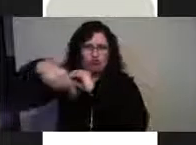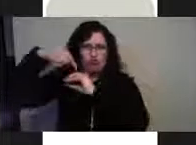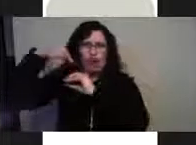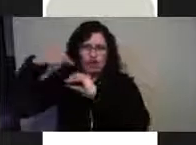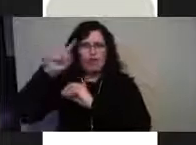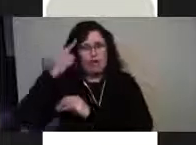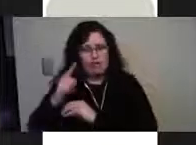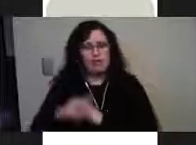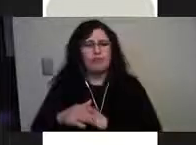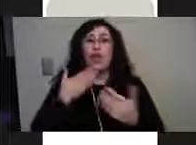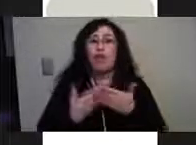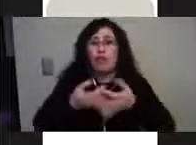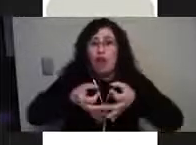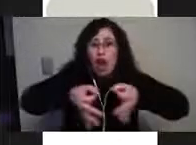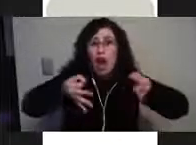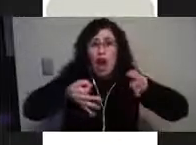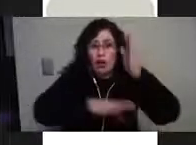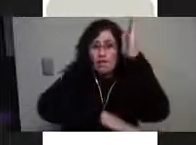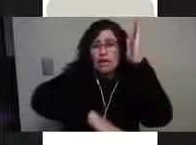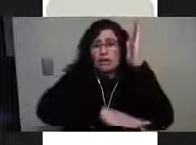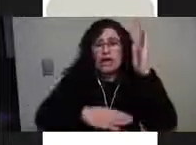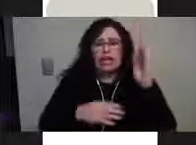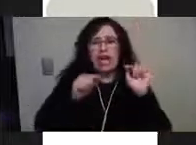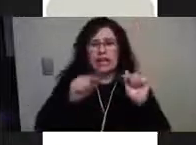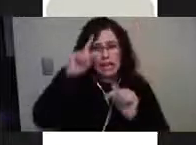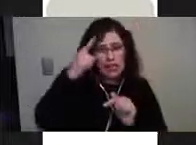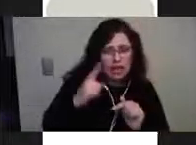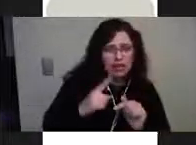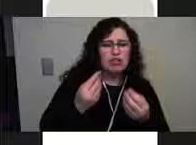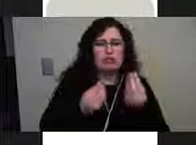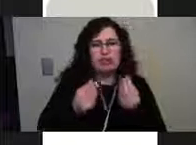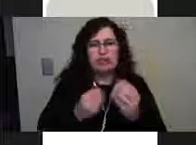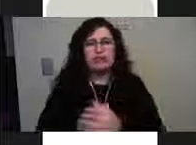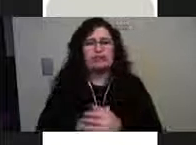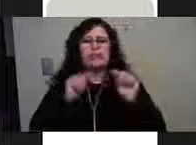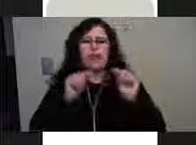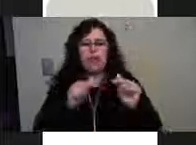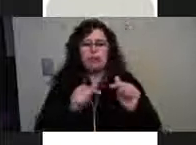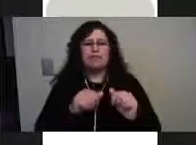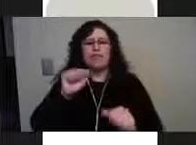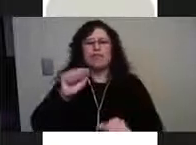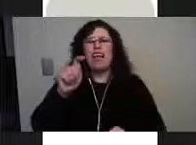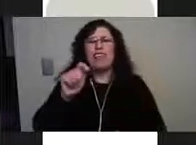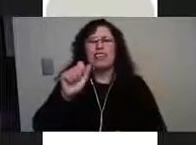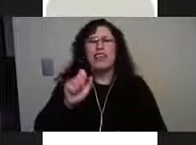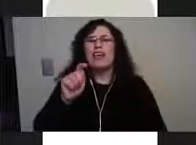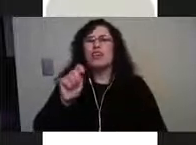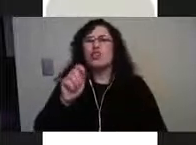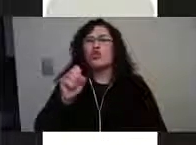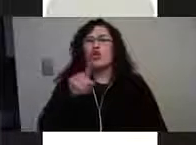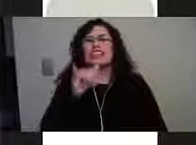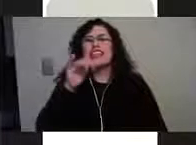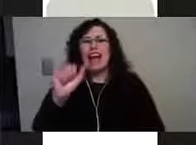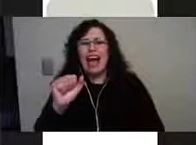Cuando hay lesión de los ganglios basales, entonces va a corresponder clínicamente una lesión atetóxica o de tipo disquinética,